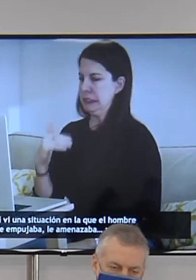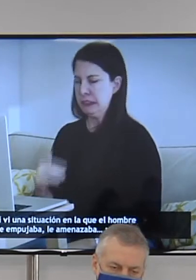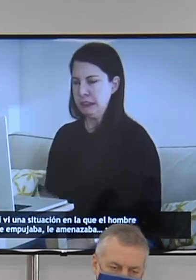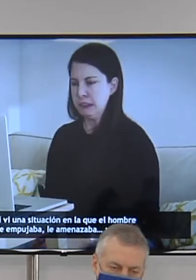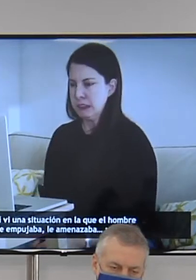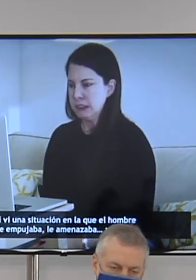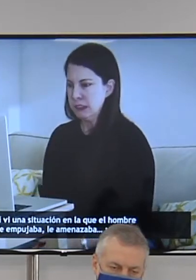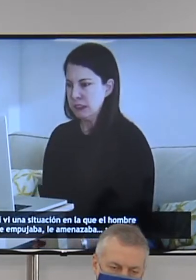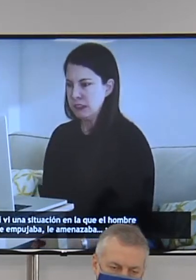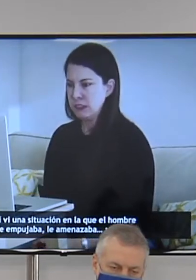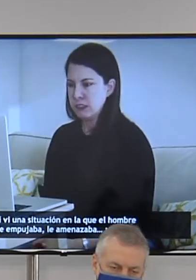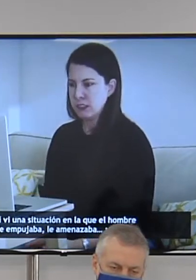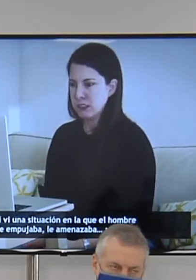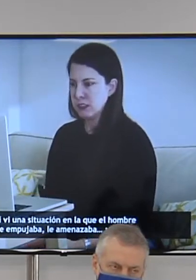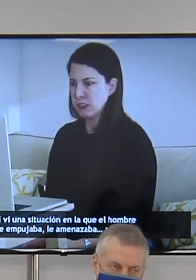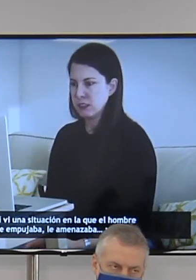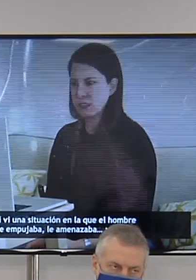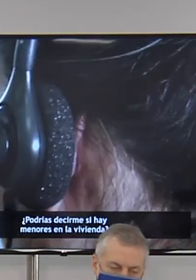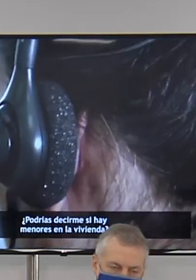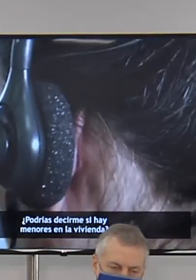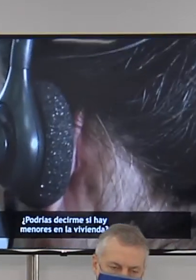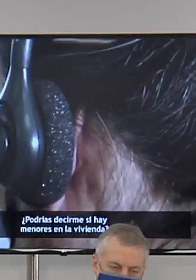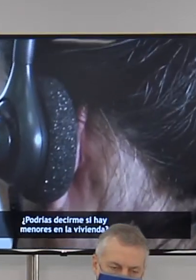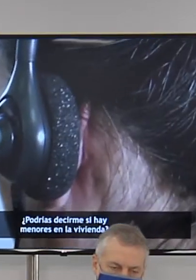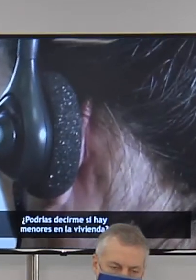empujaba, le amenazaba, en fin.